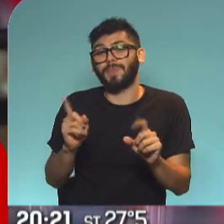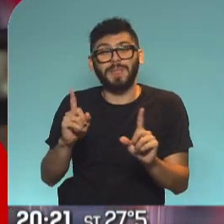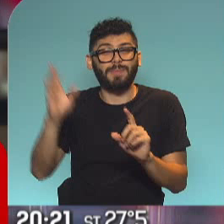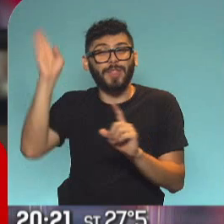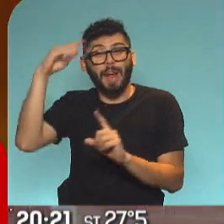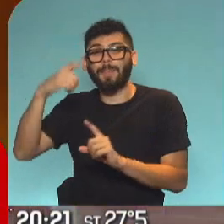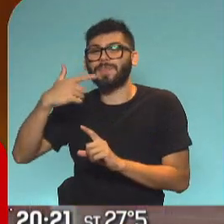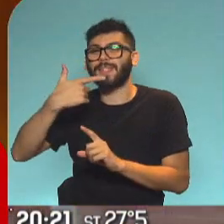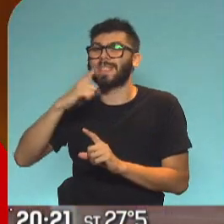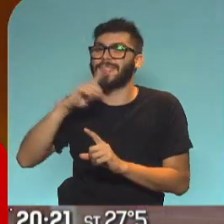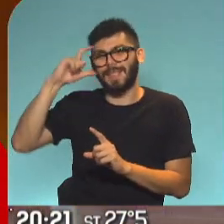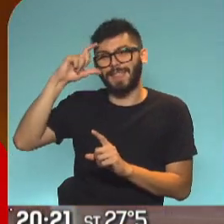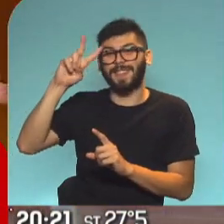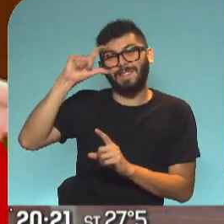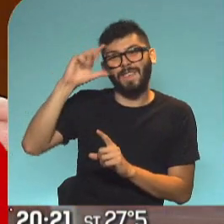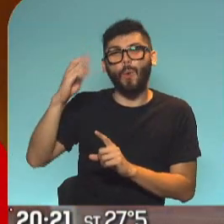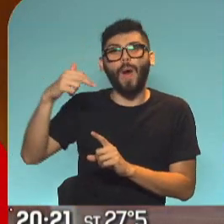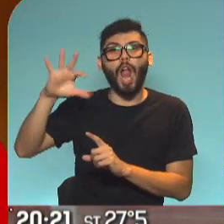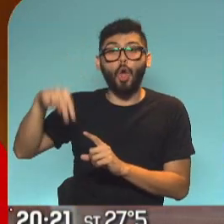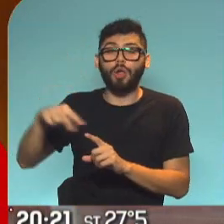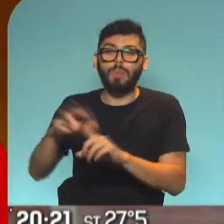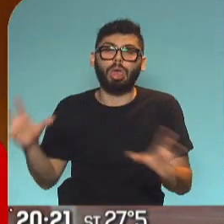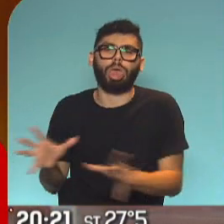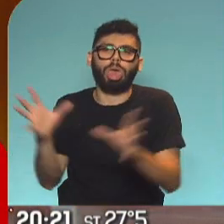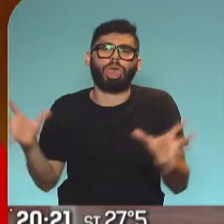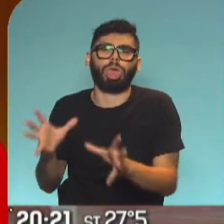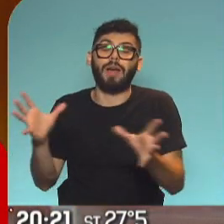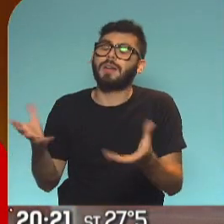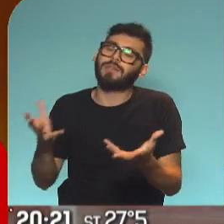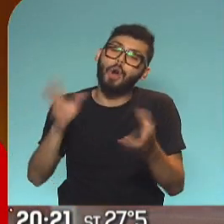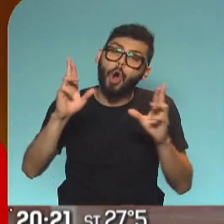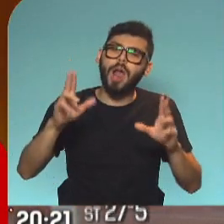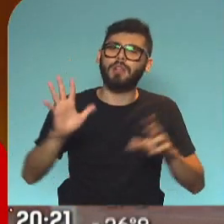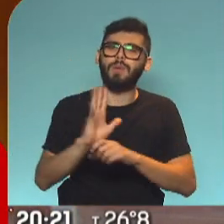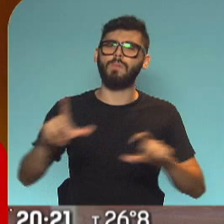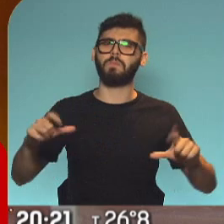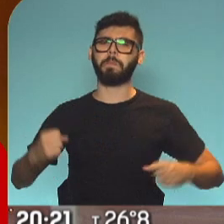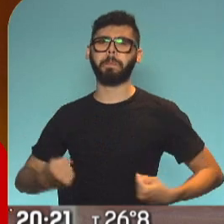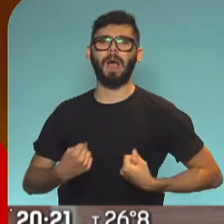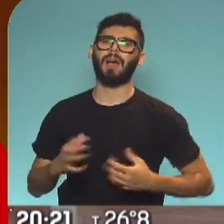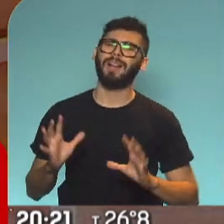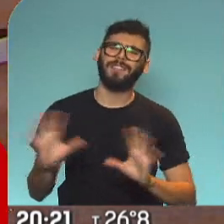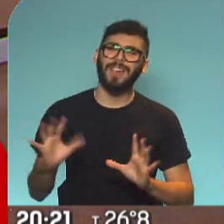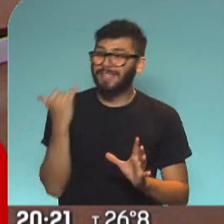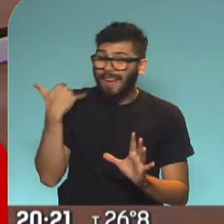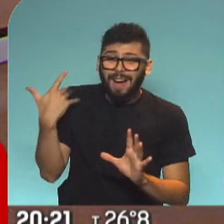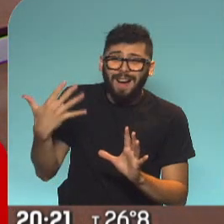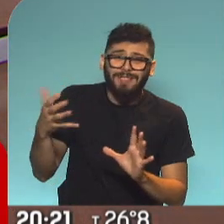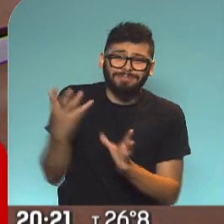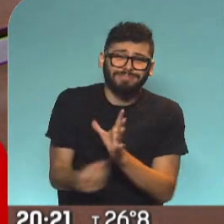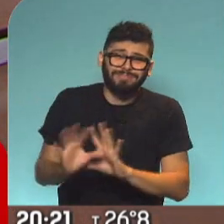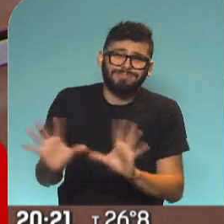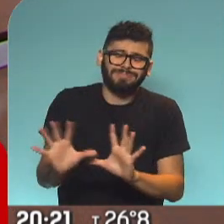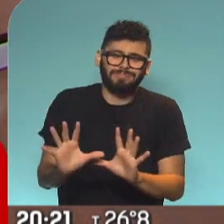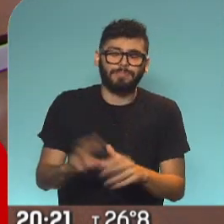los supremacistas, ¿no? O sea, terminemos con el mundo del supremacismo, que no le ha hecho bien a la humanidad. Eduardo, gracias.